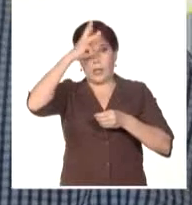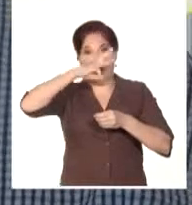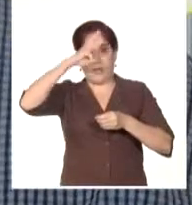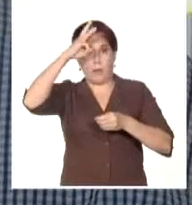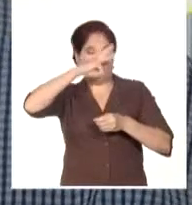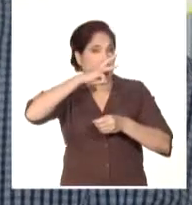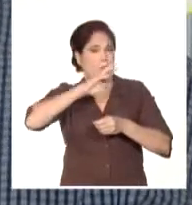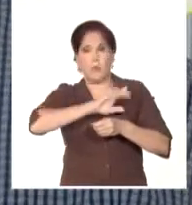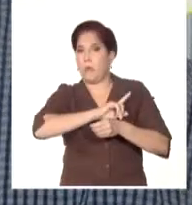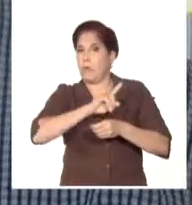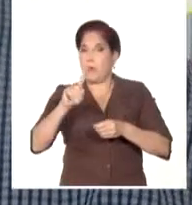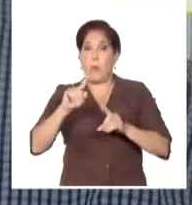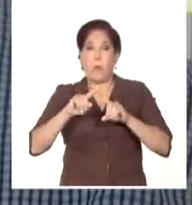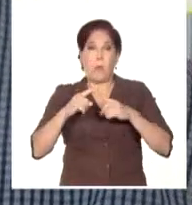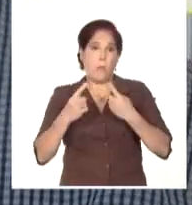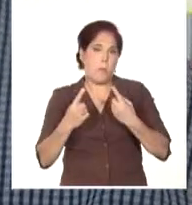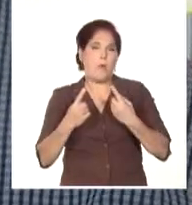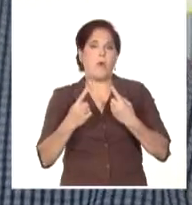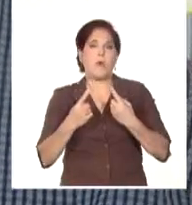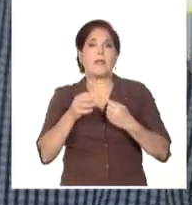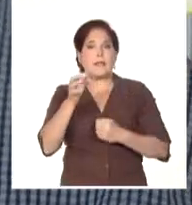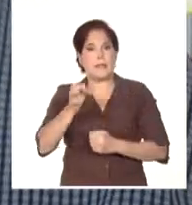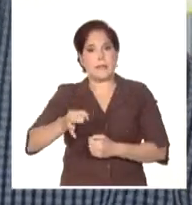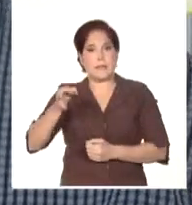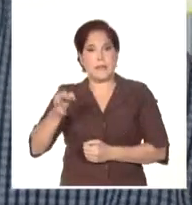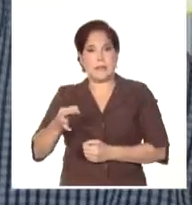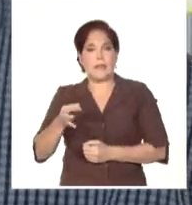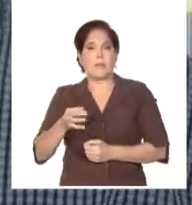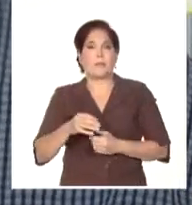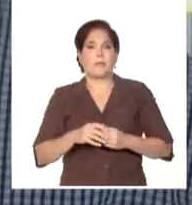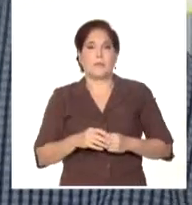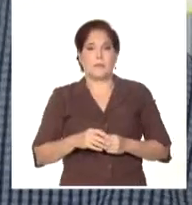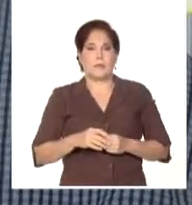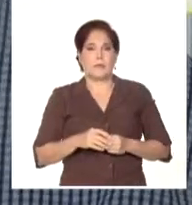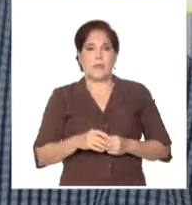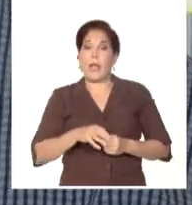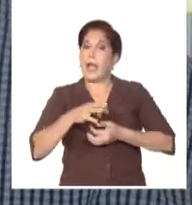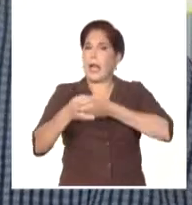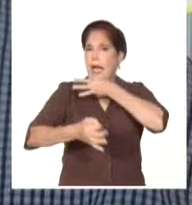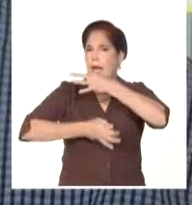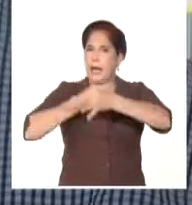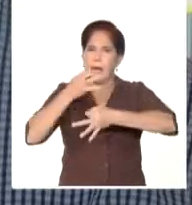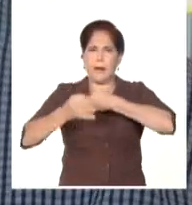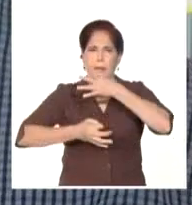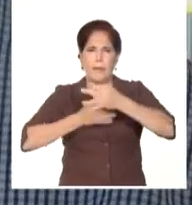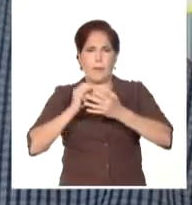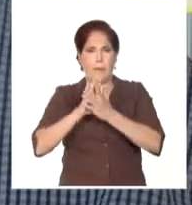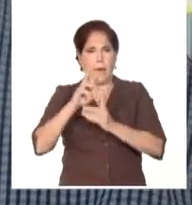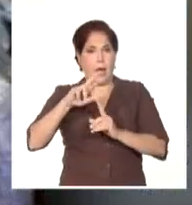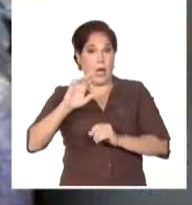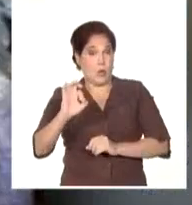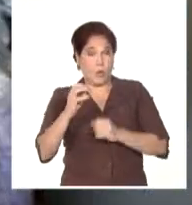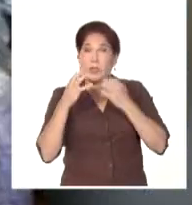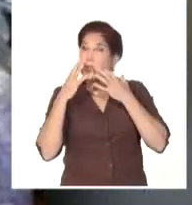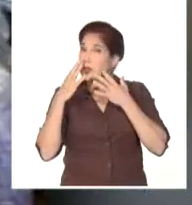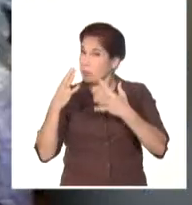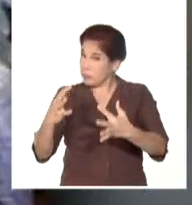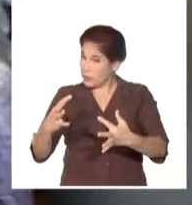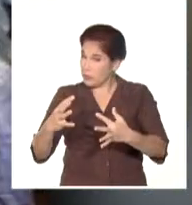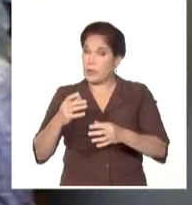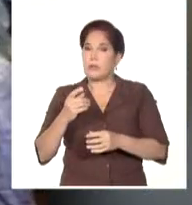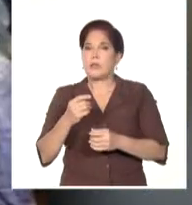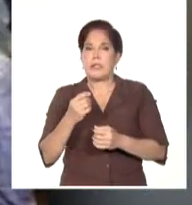mexicano porque decía que ante todo era cubano. Alexis Triana relató sobre la grandeza humana de Mario Gallardo y de las luces de una